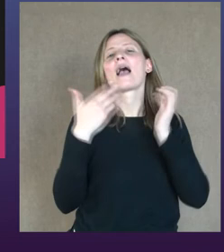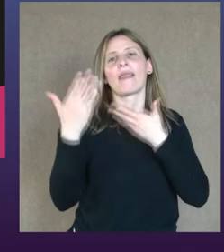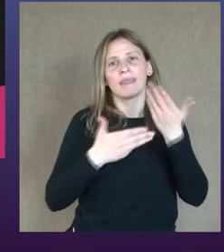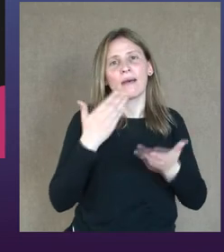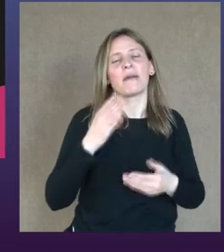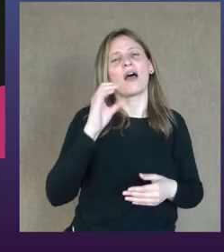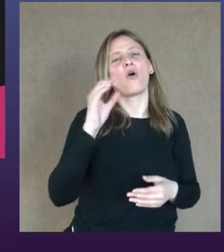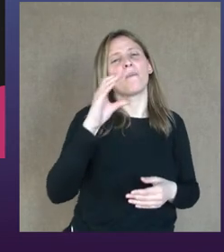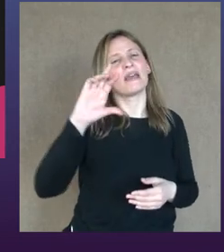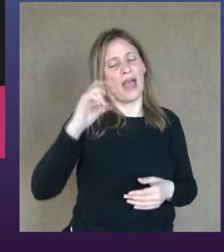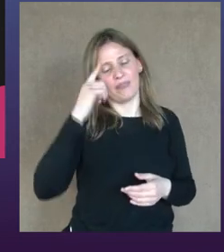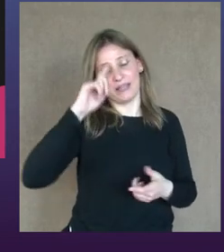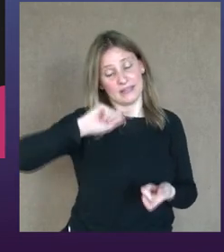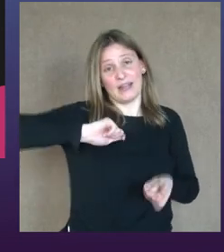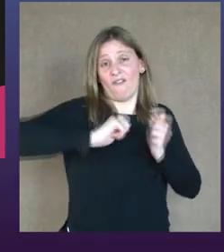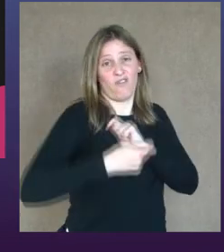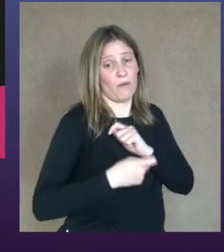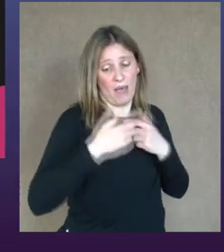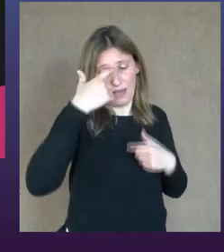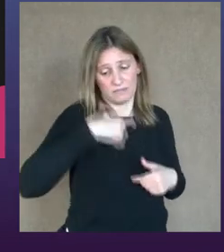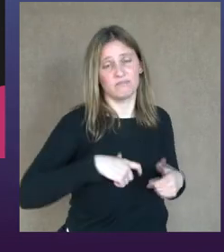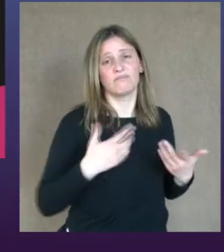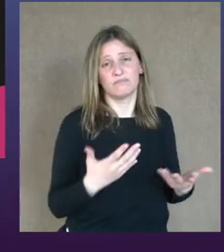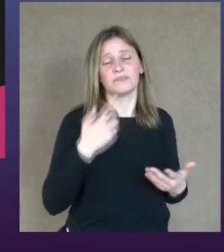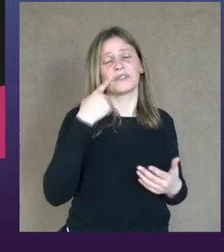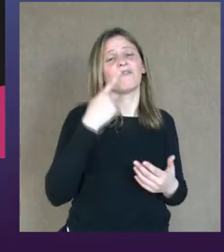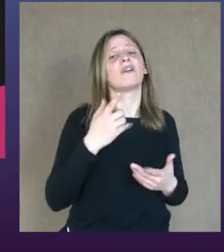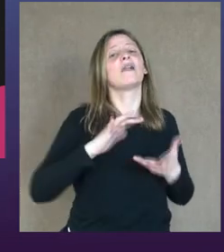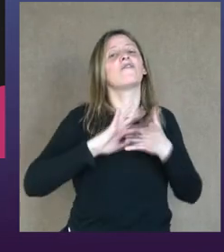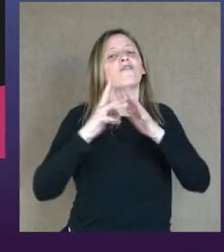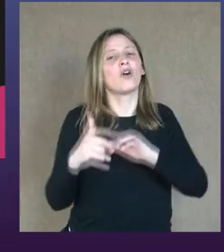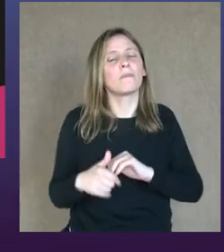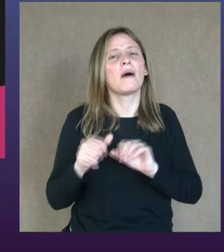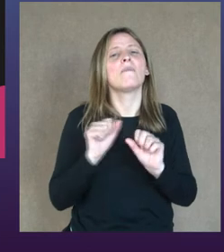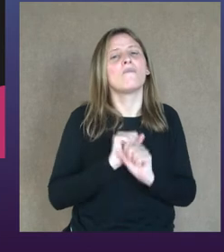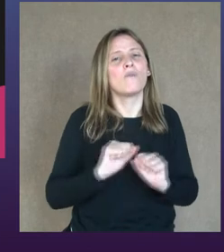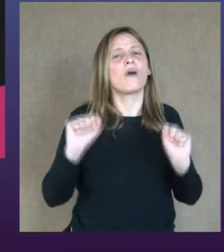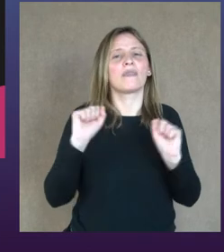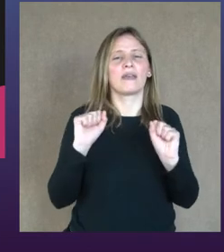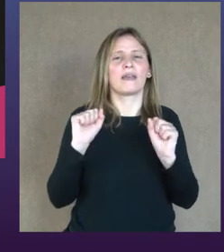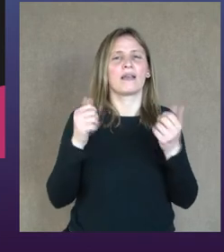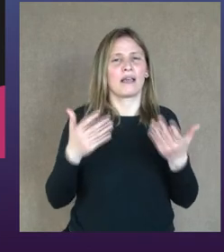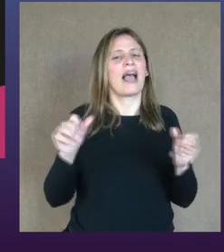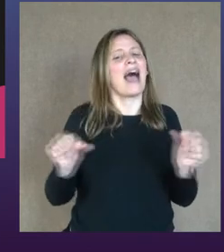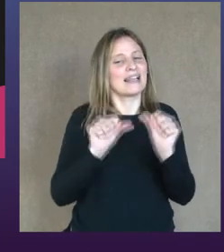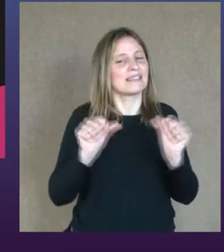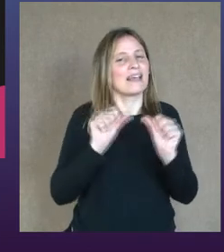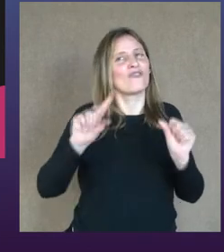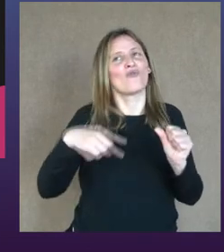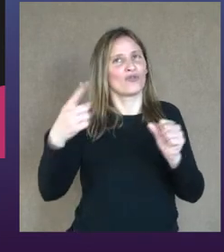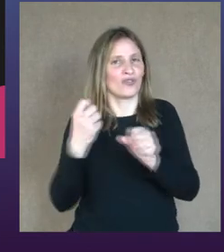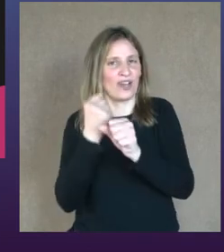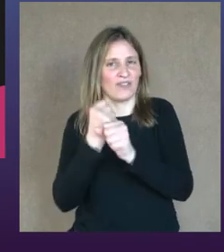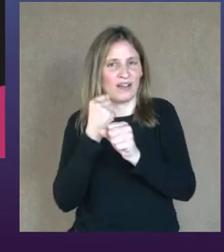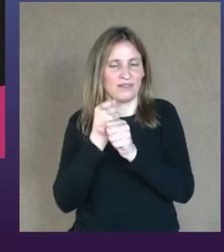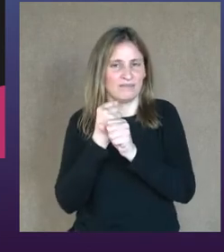y transformarme y ver de qué manera uno puede hacer cosas distintas a partir de